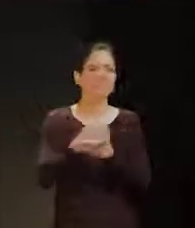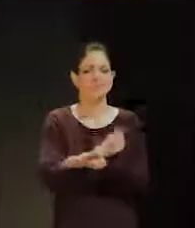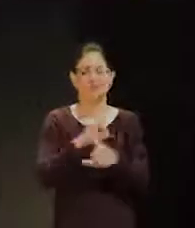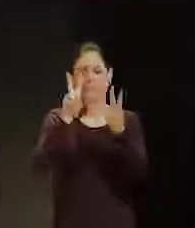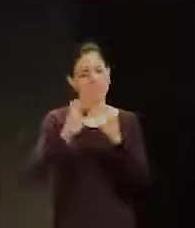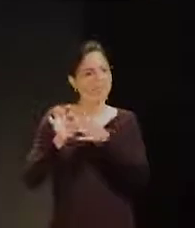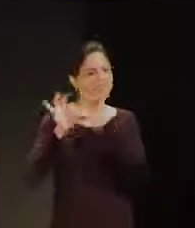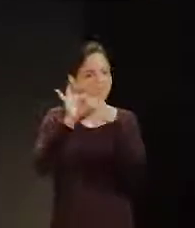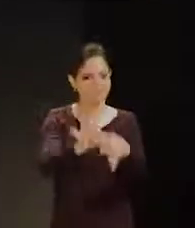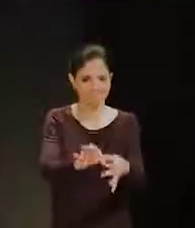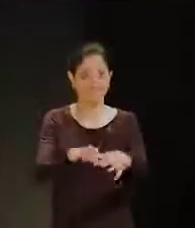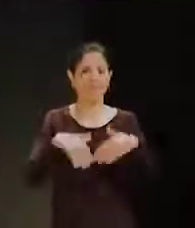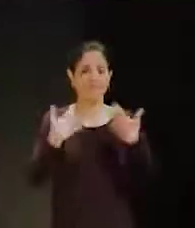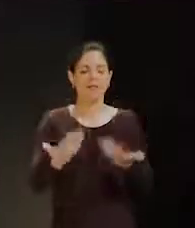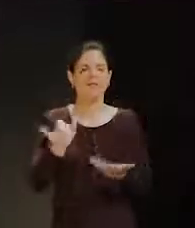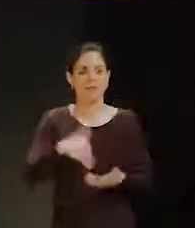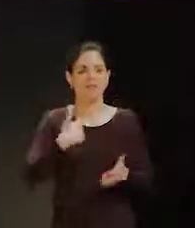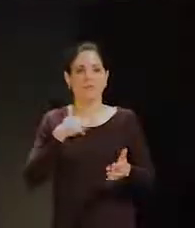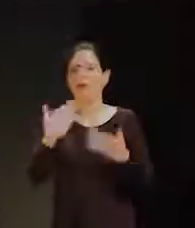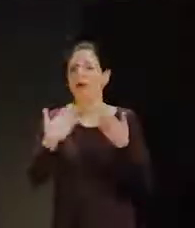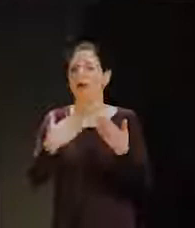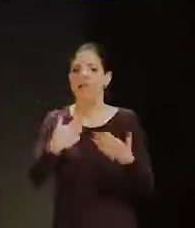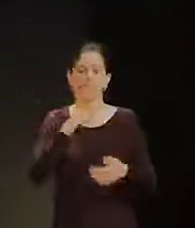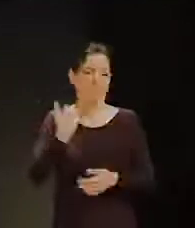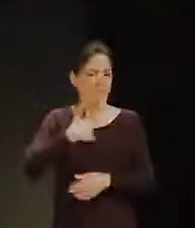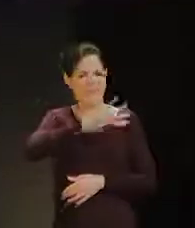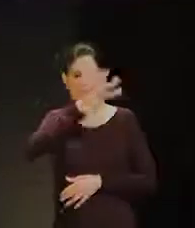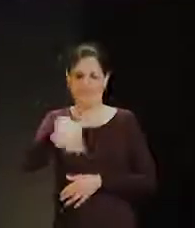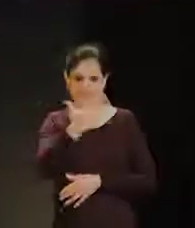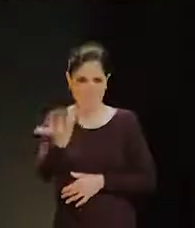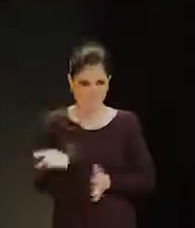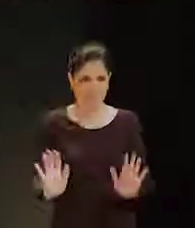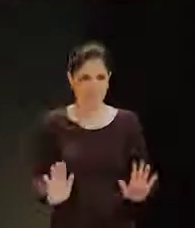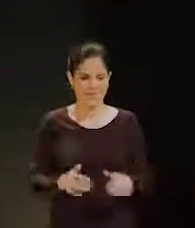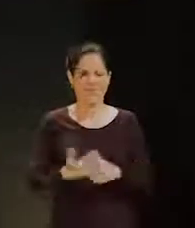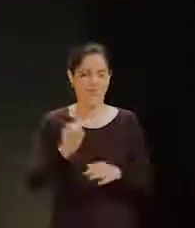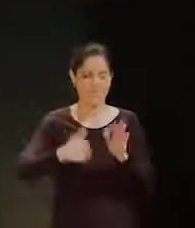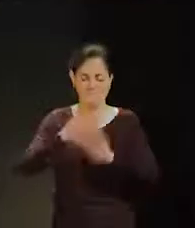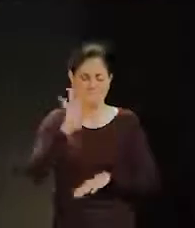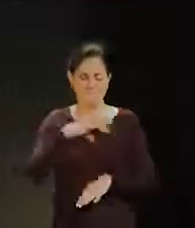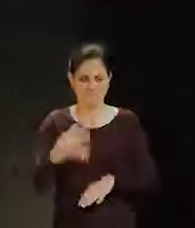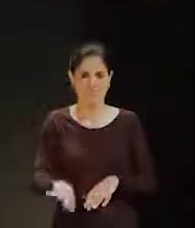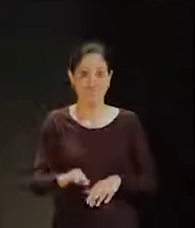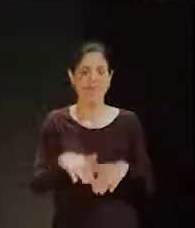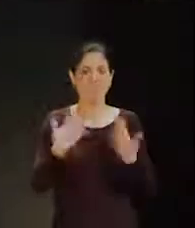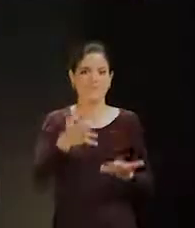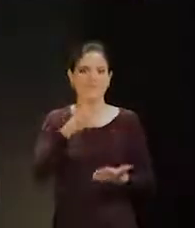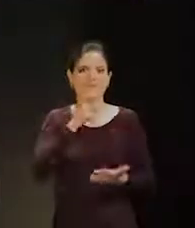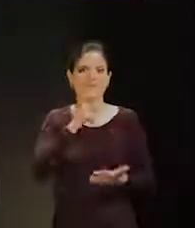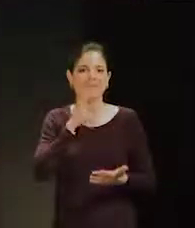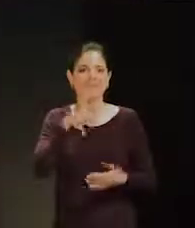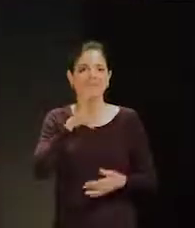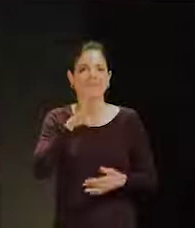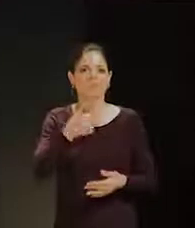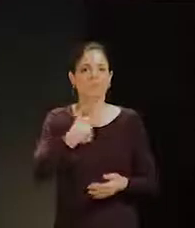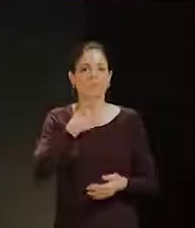esto. Y por eso yo podría hablar contigo como 5 horas, pero no puedo ahora, creo. Y por eso es muy difícil porque